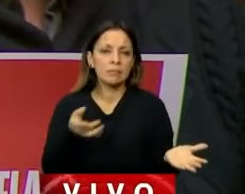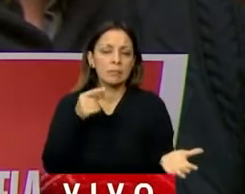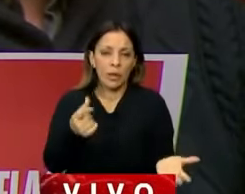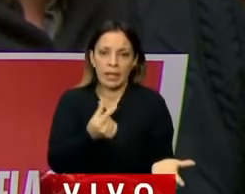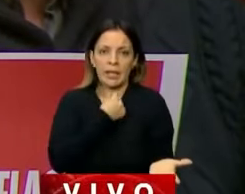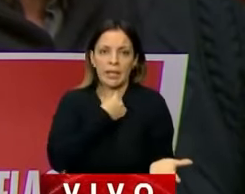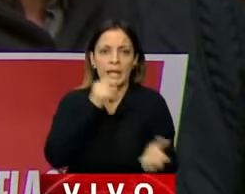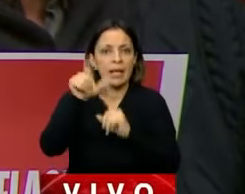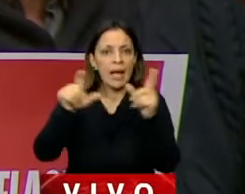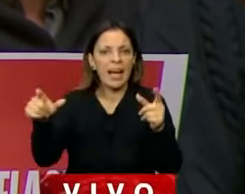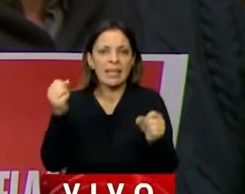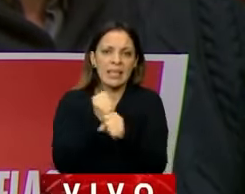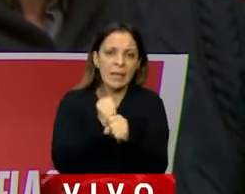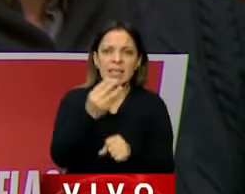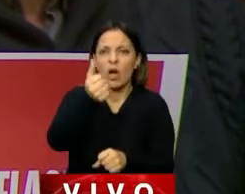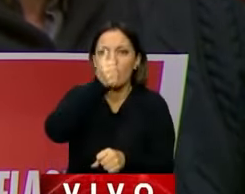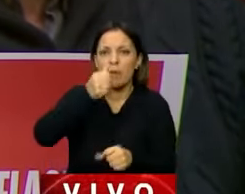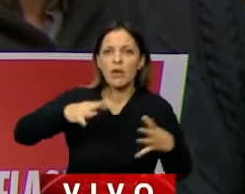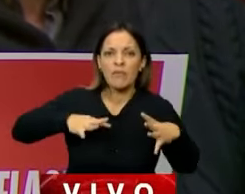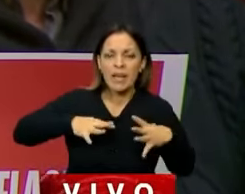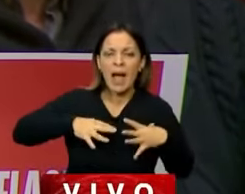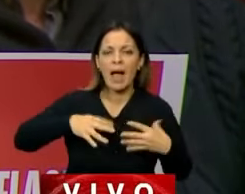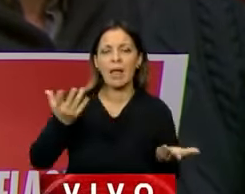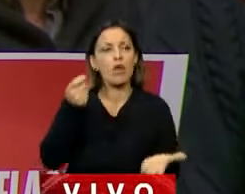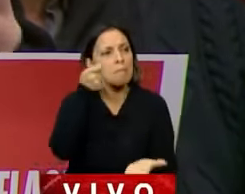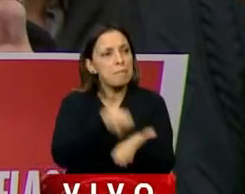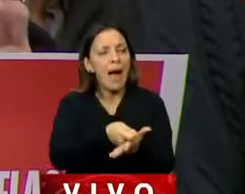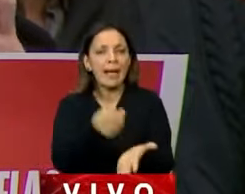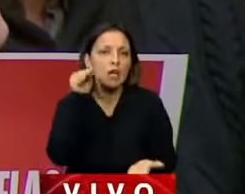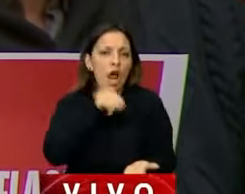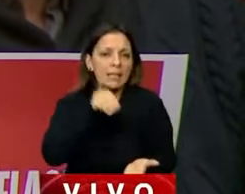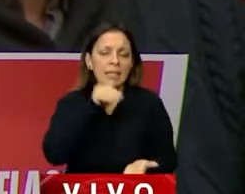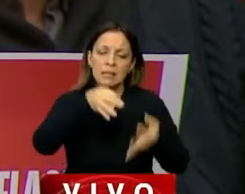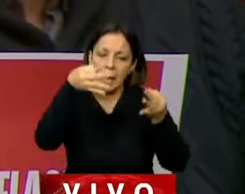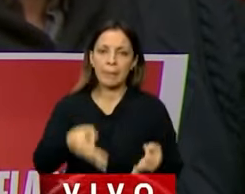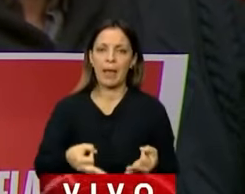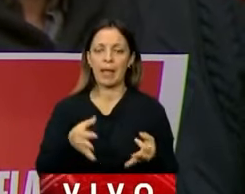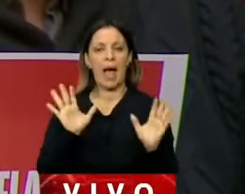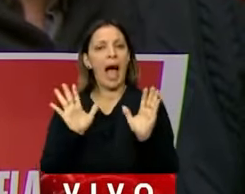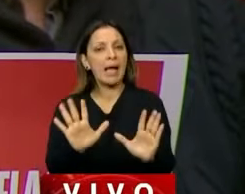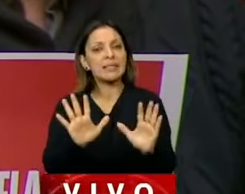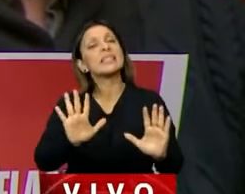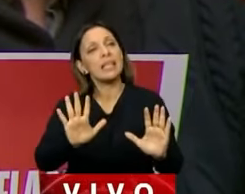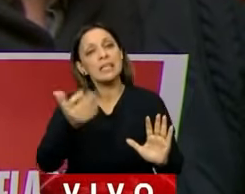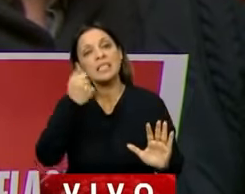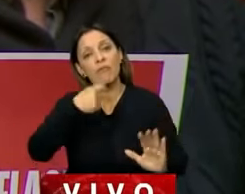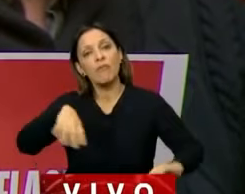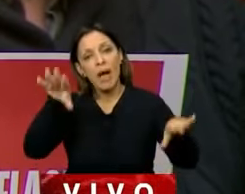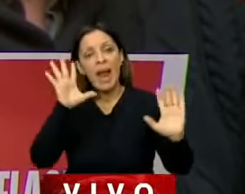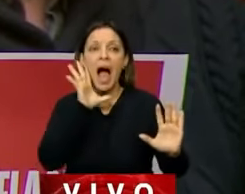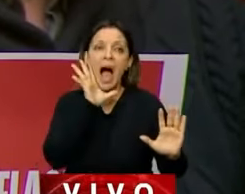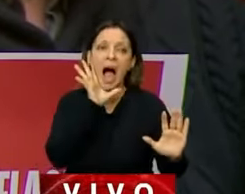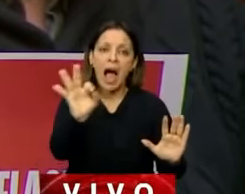Quieren que la gente trabaje los fines de semana y los feriados, paguen las horas como corresponde. Así, solo así empezaría alguna